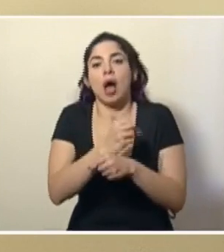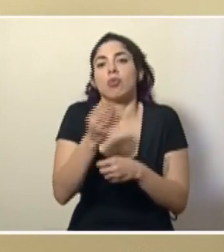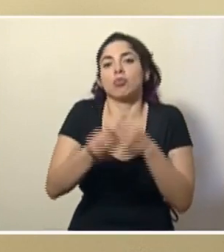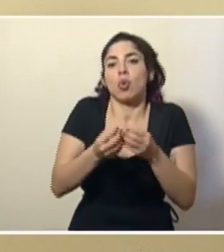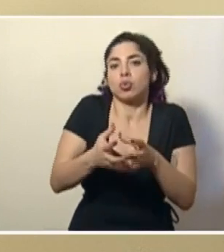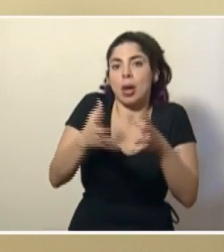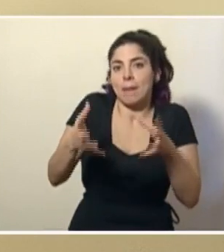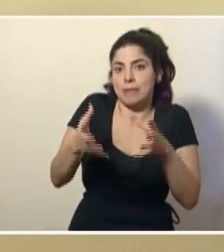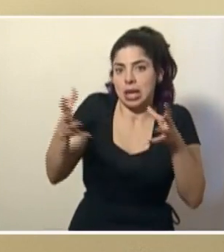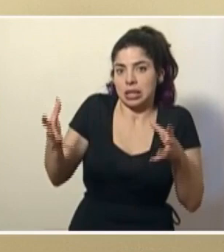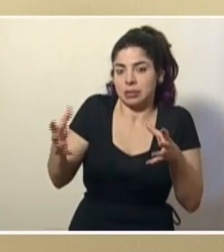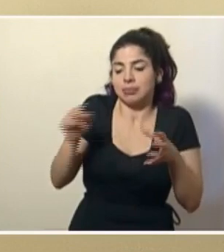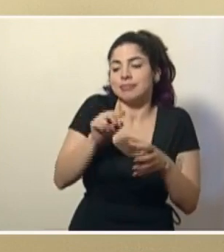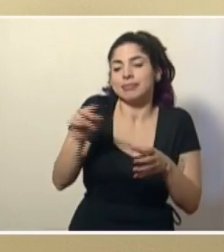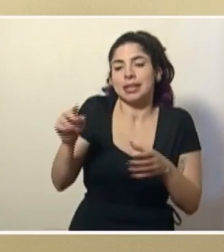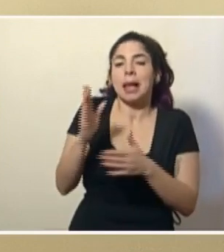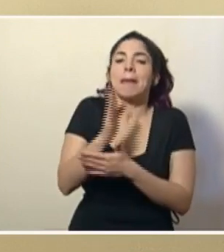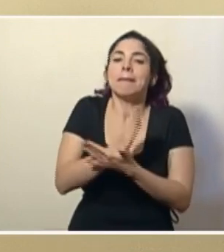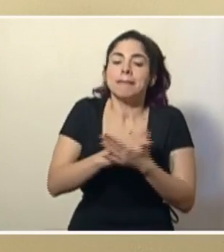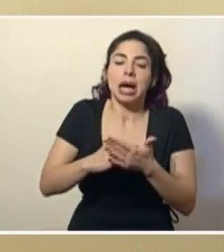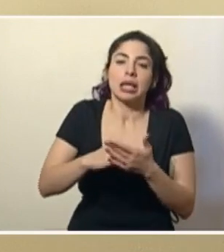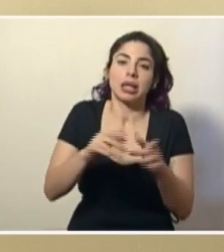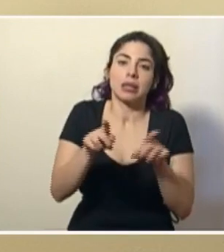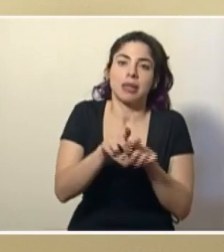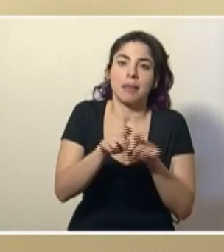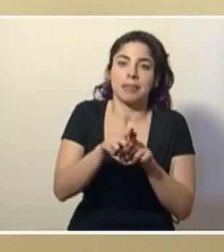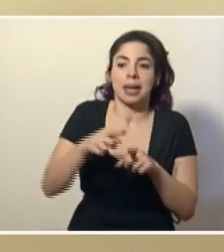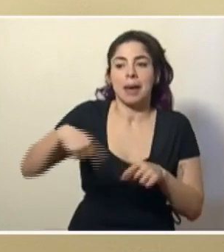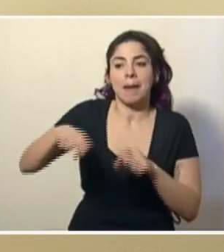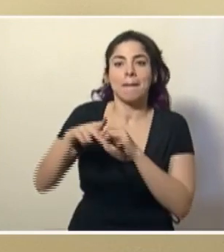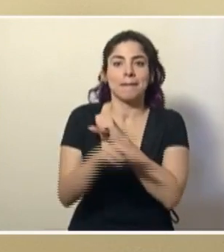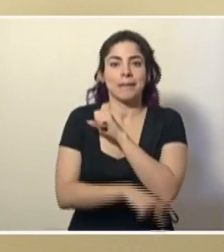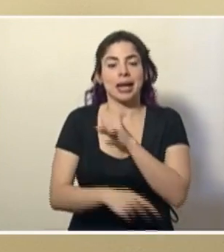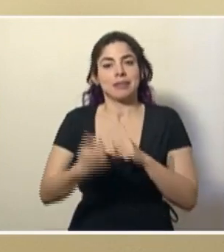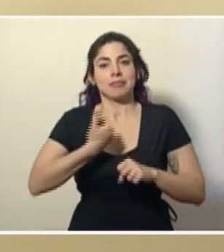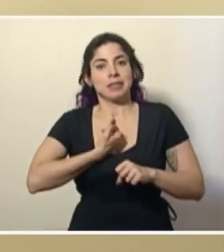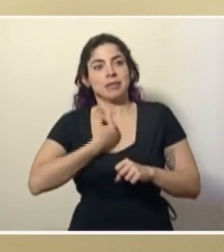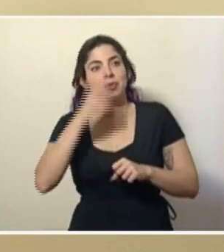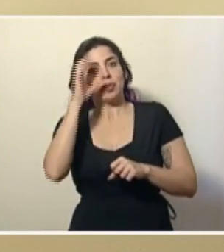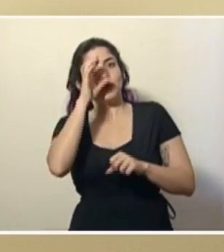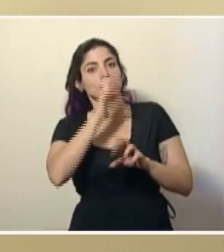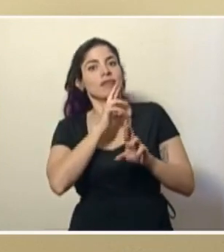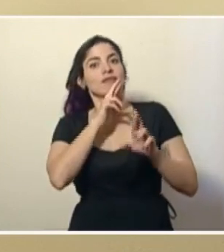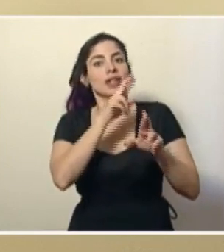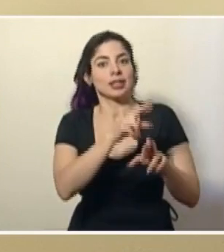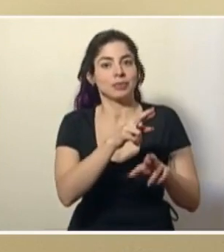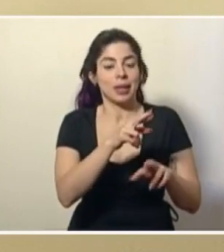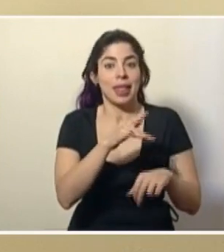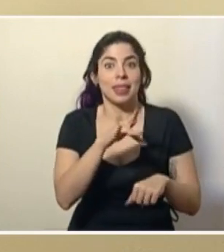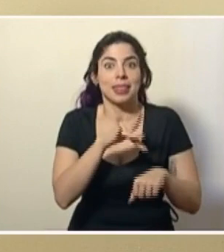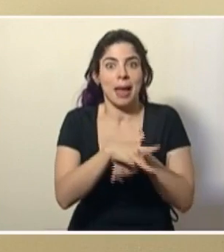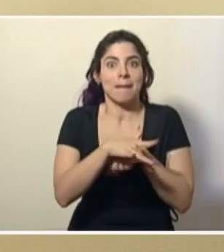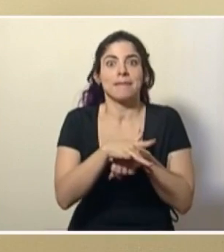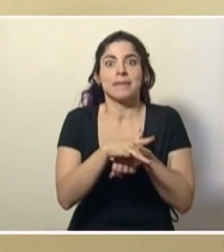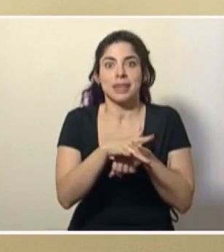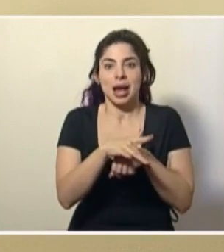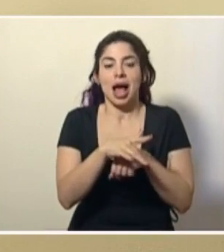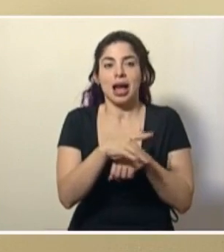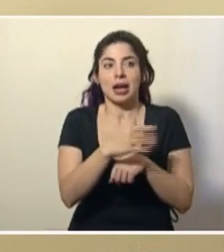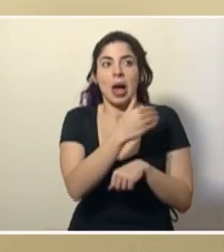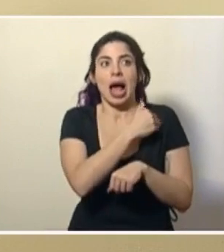producción. Y eso es parte también de una respuesta país a un llamado que se hizo temprano en esta pandemia de